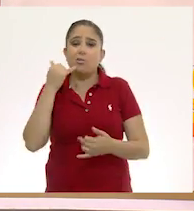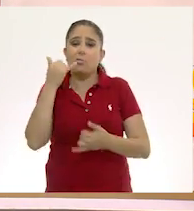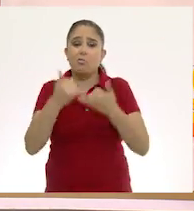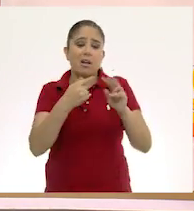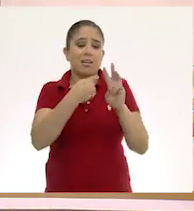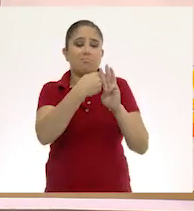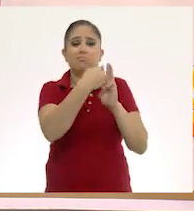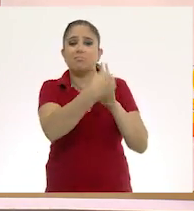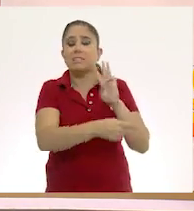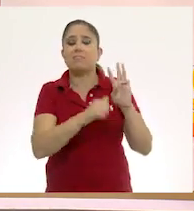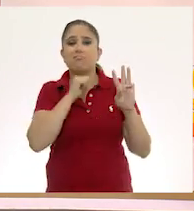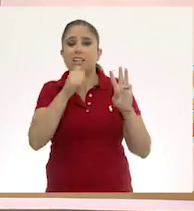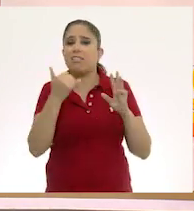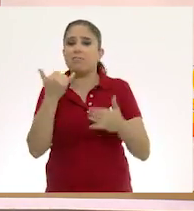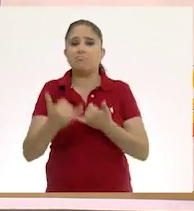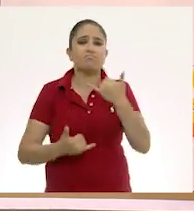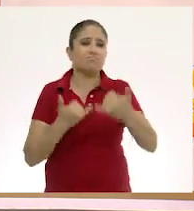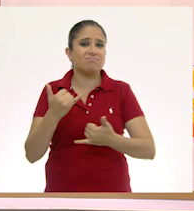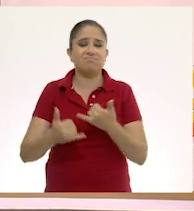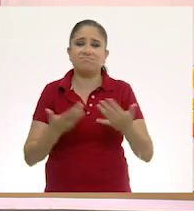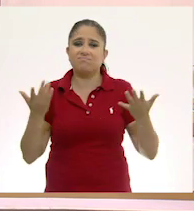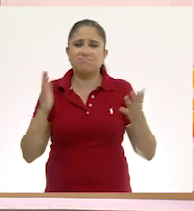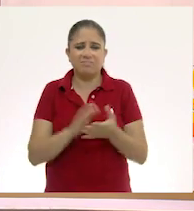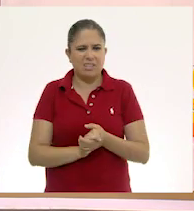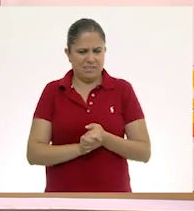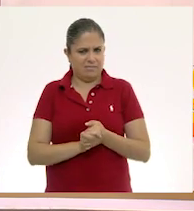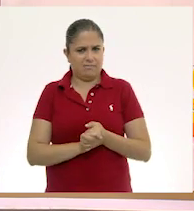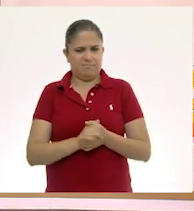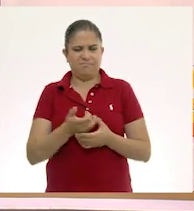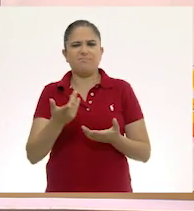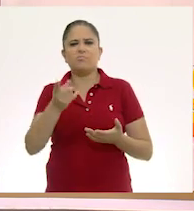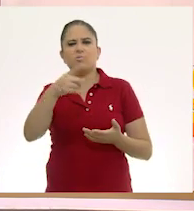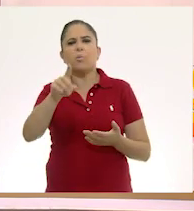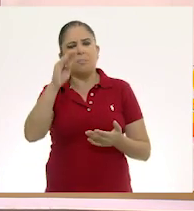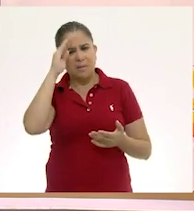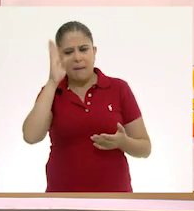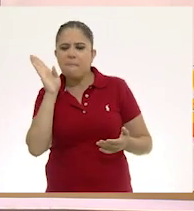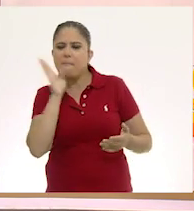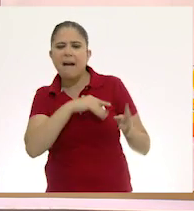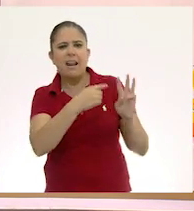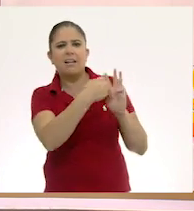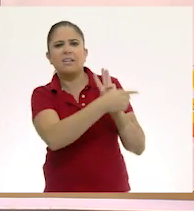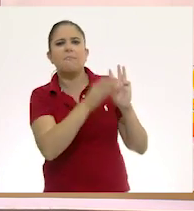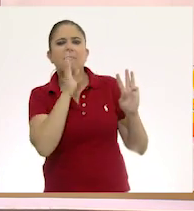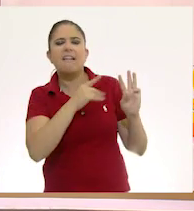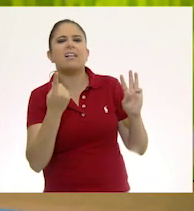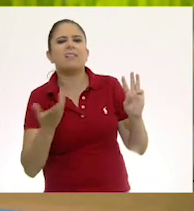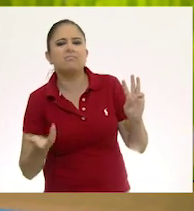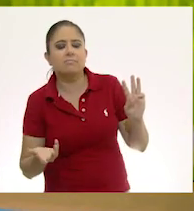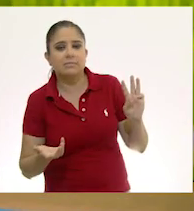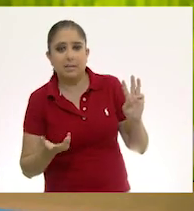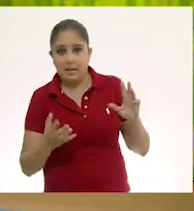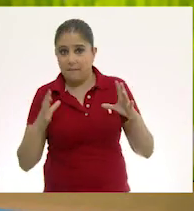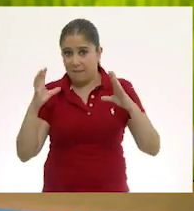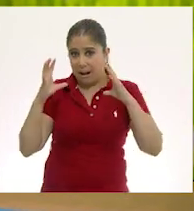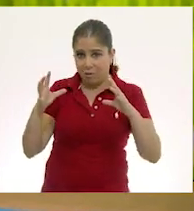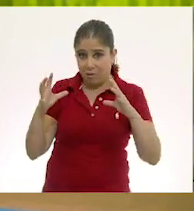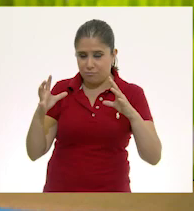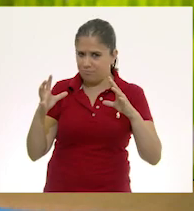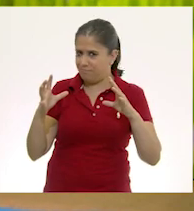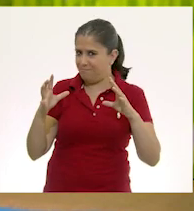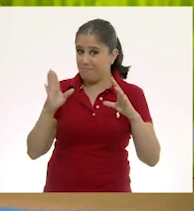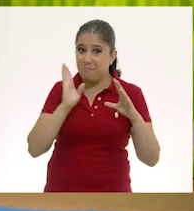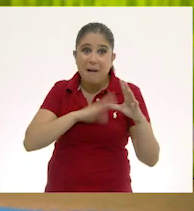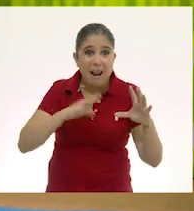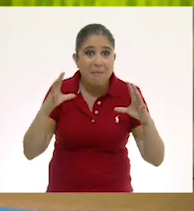de ellos. ¿Qué pudo estar mal ahí? El balón. No creo que